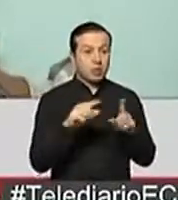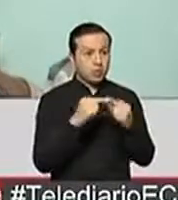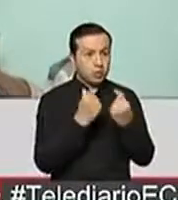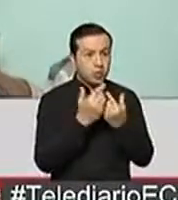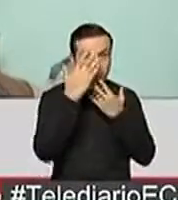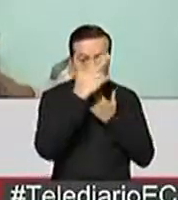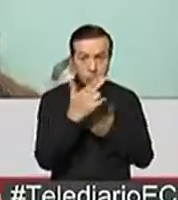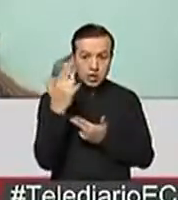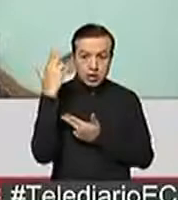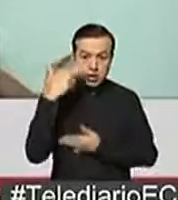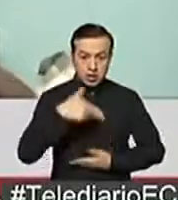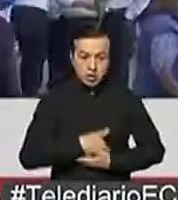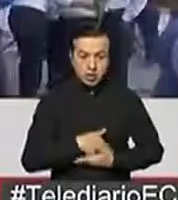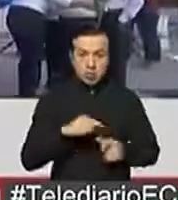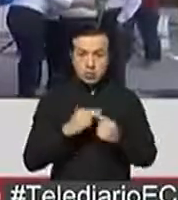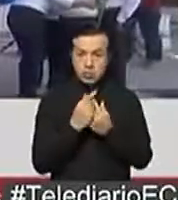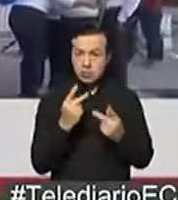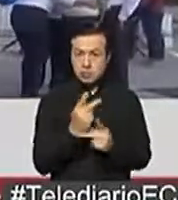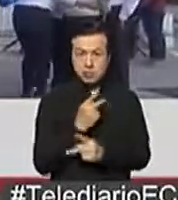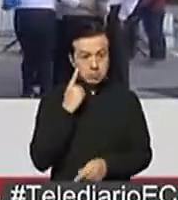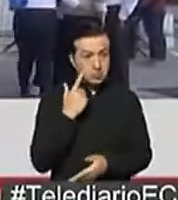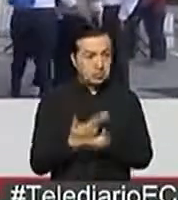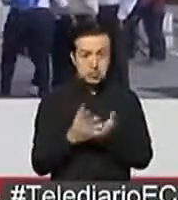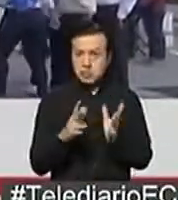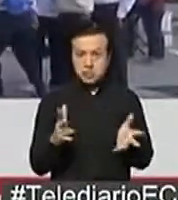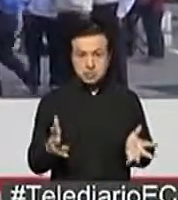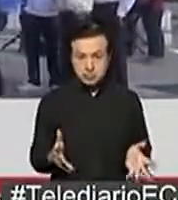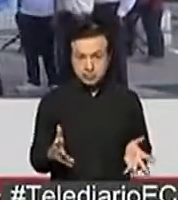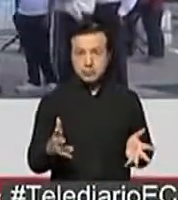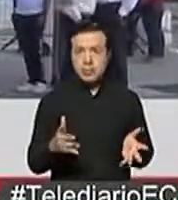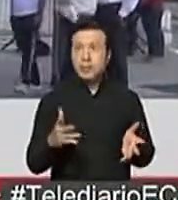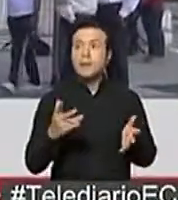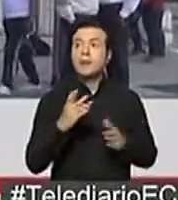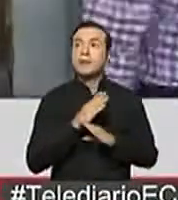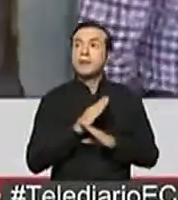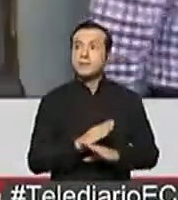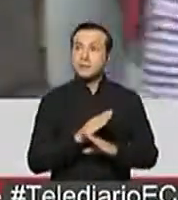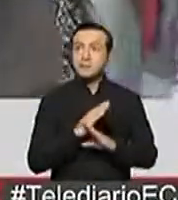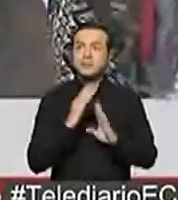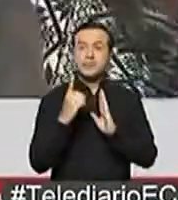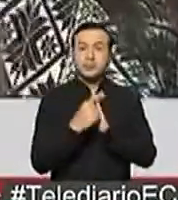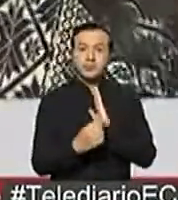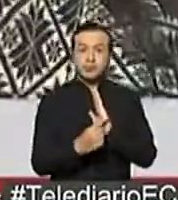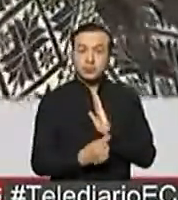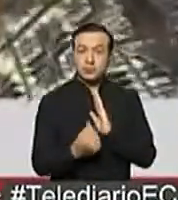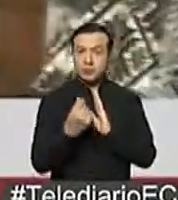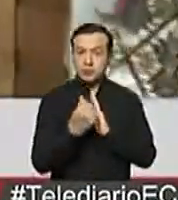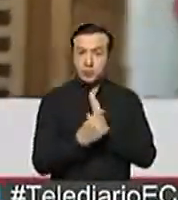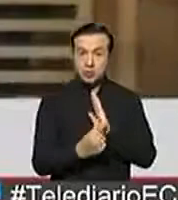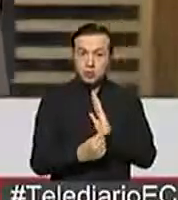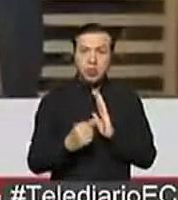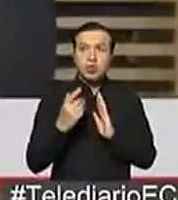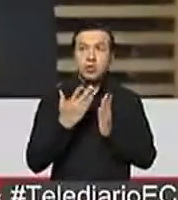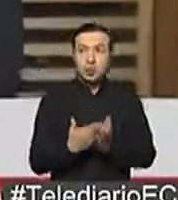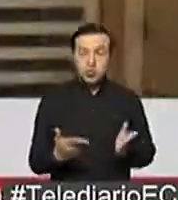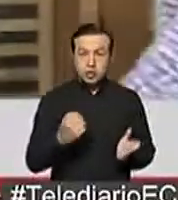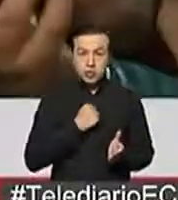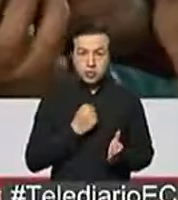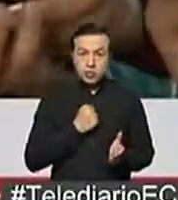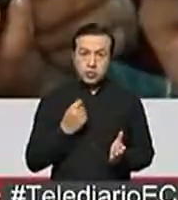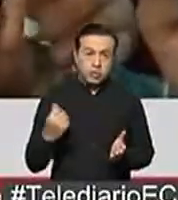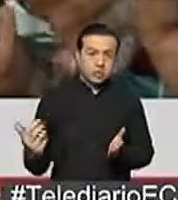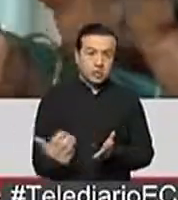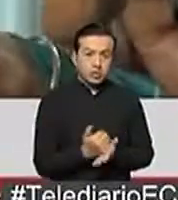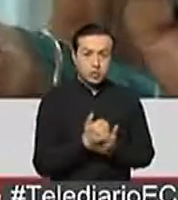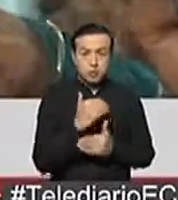armados, de armas o de grupos subversivos. La decisión judicial además determina el bloqueo de cuentas bancarias y la prohibición de enajenar bienes.